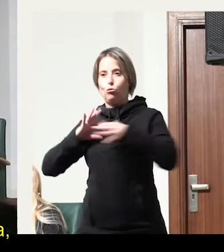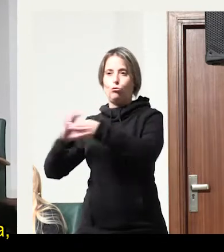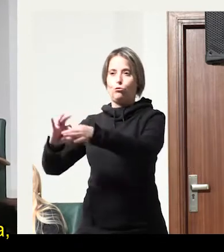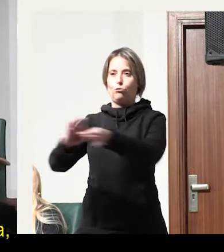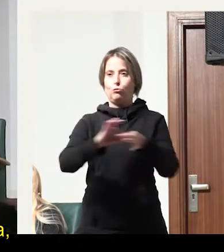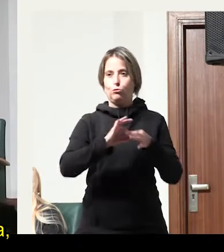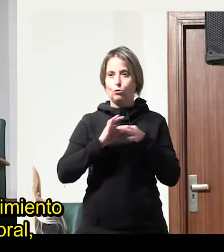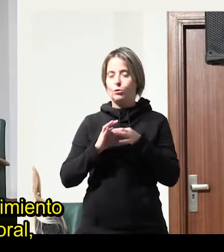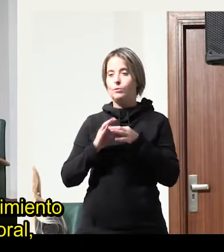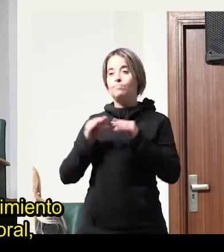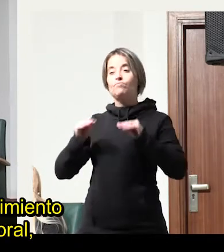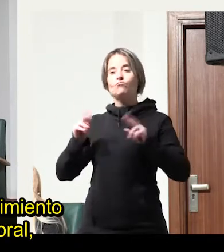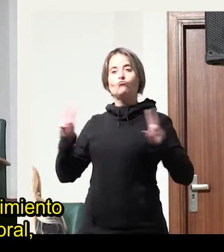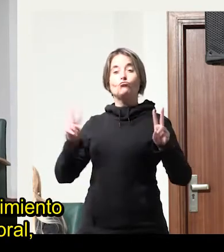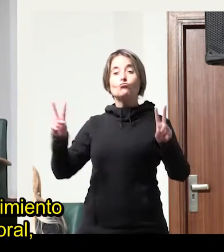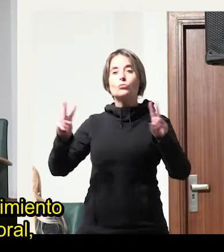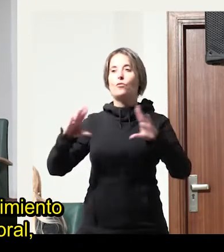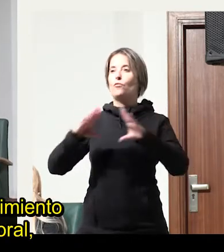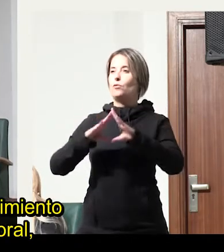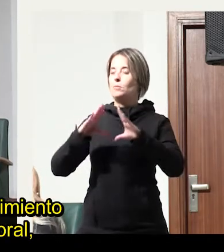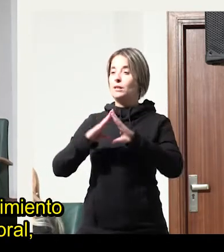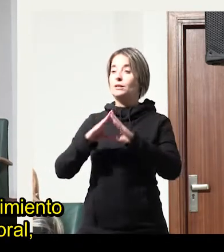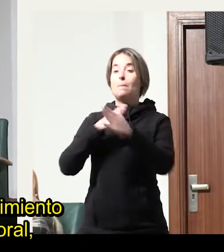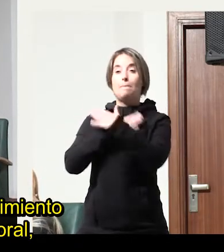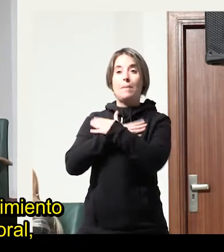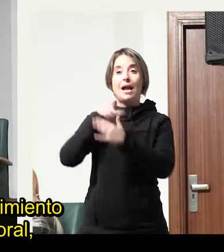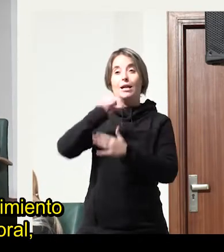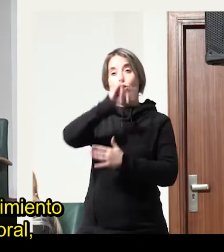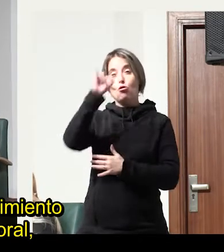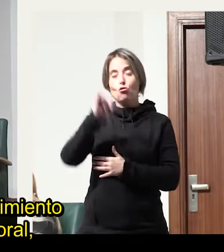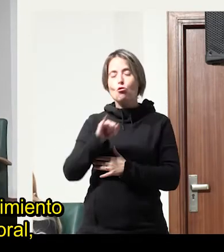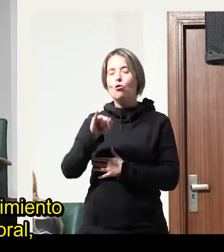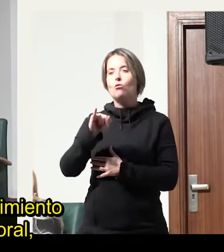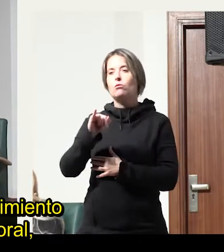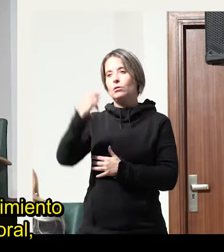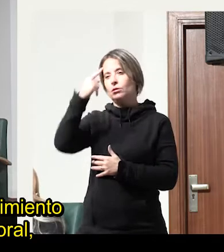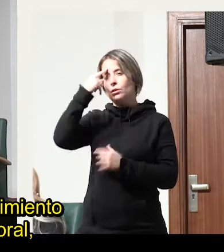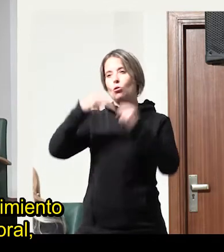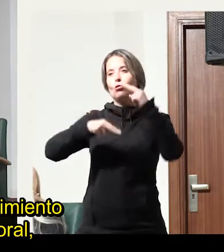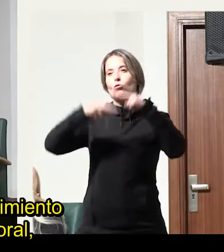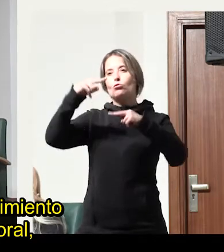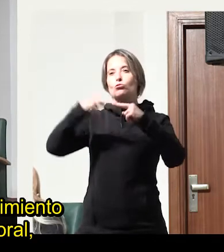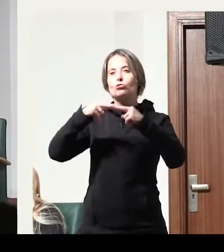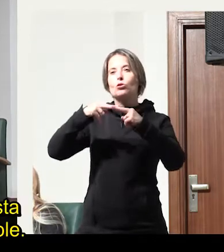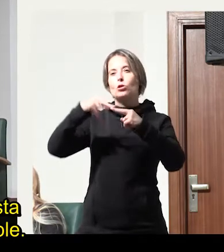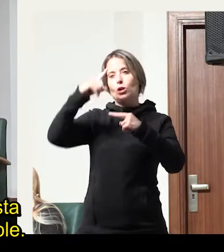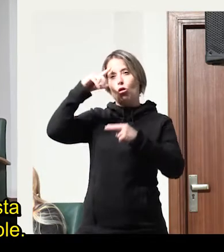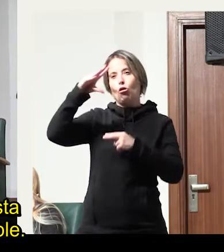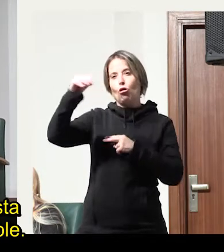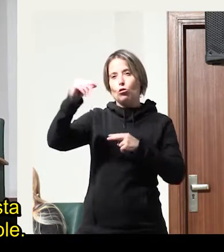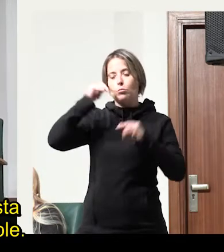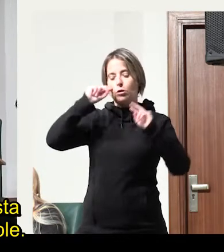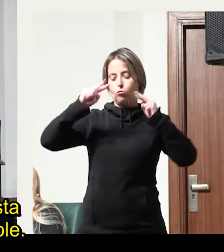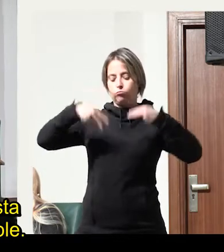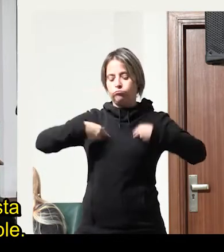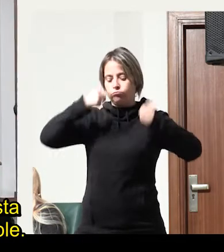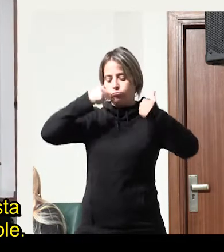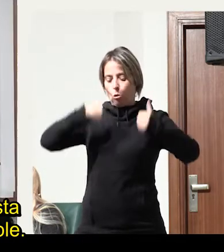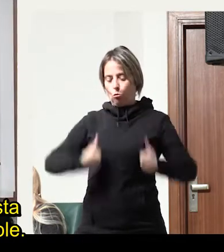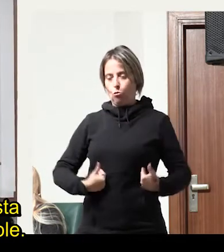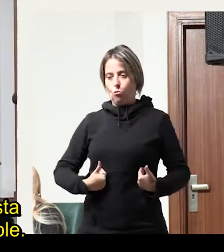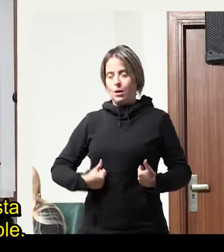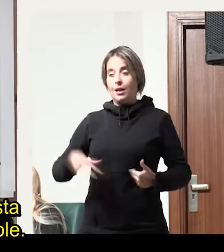activismo feminista, Mariluz Esteban construye conocimiento en forma de autobiografía corporal, sumándose a la teoría